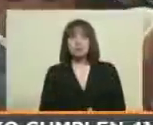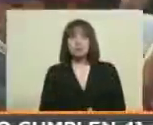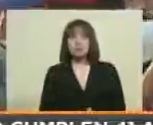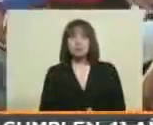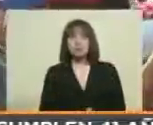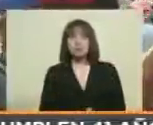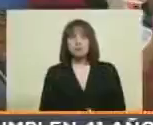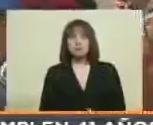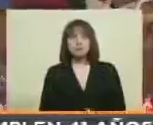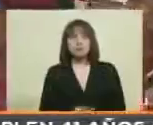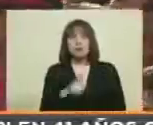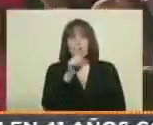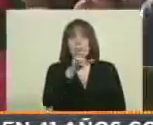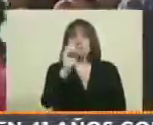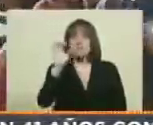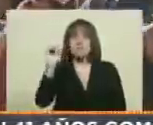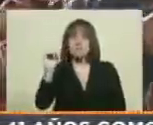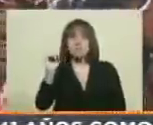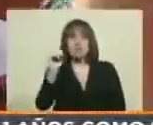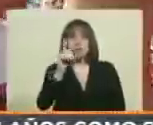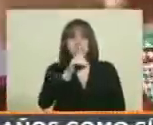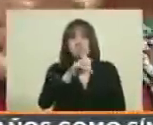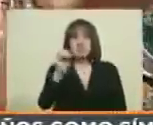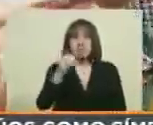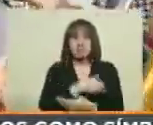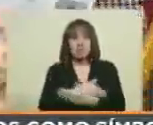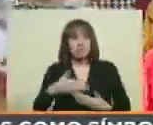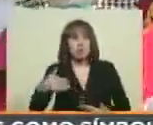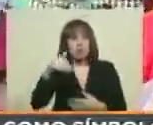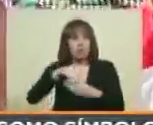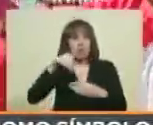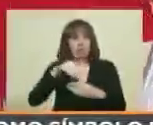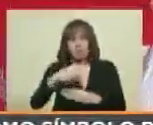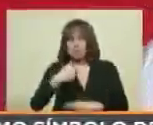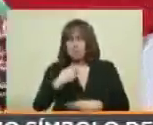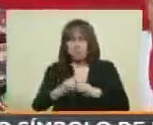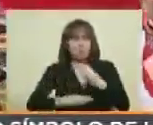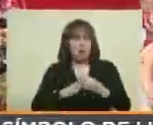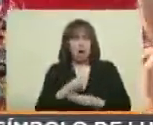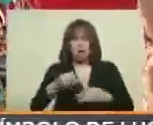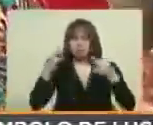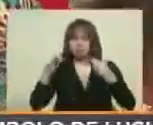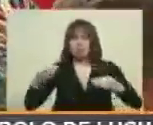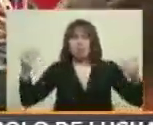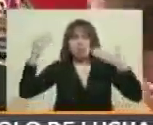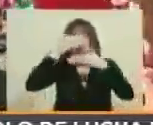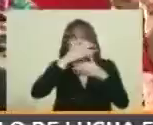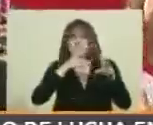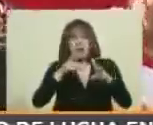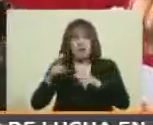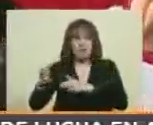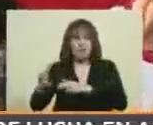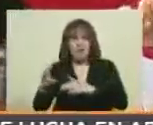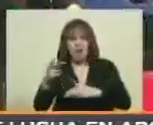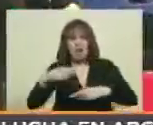en el 10 millones de votos yo hago justicia contra las mafias de las ajenos